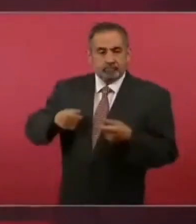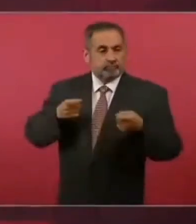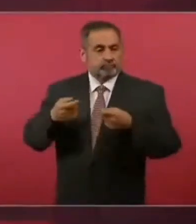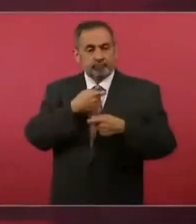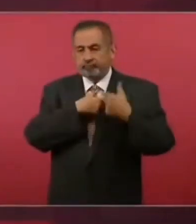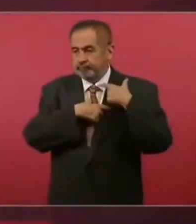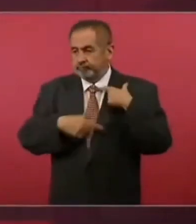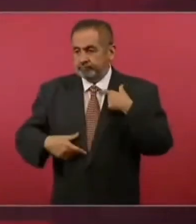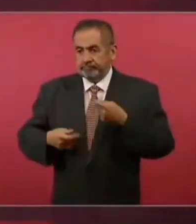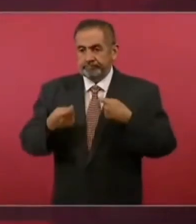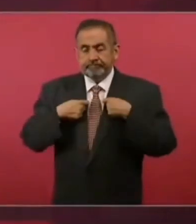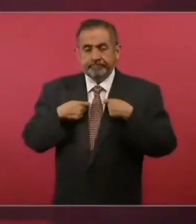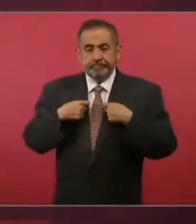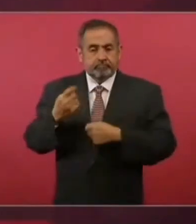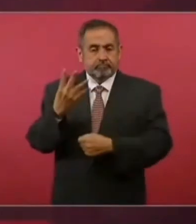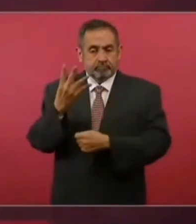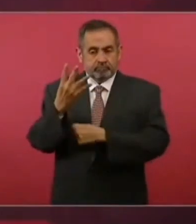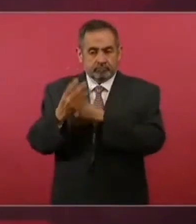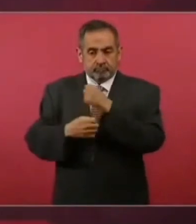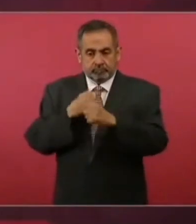4 años y medio.